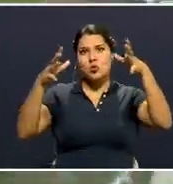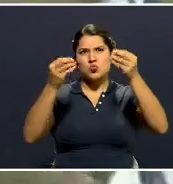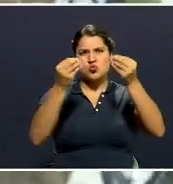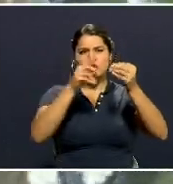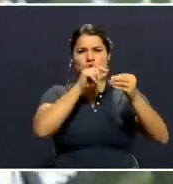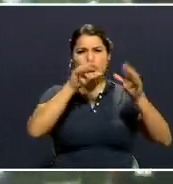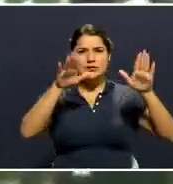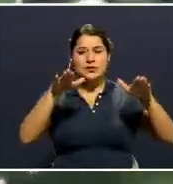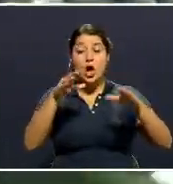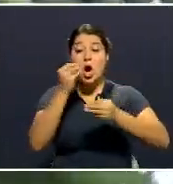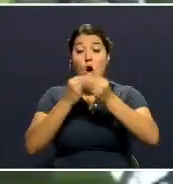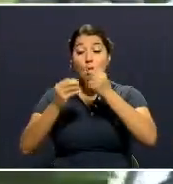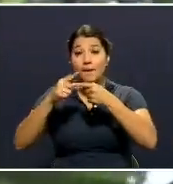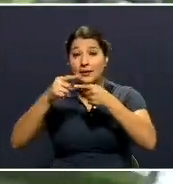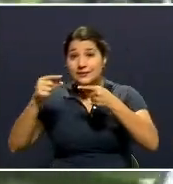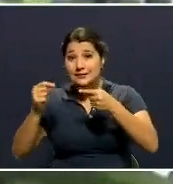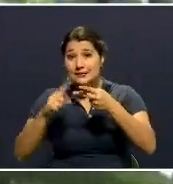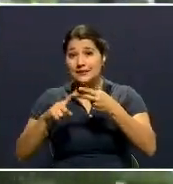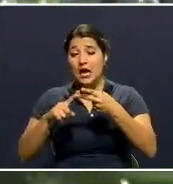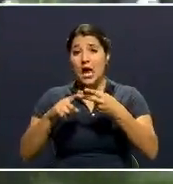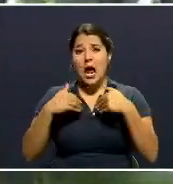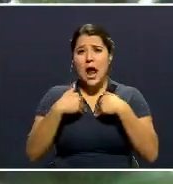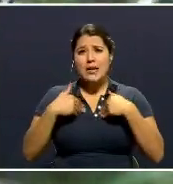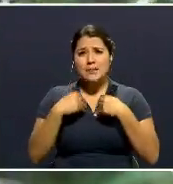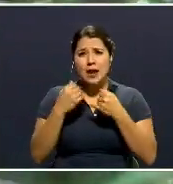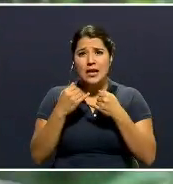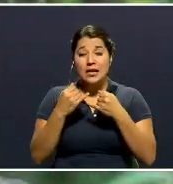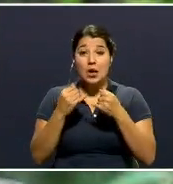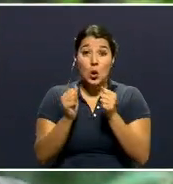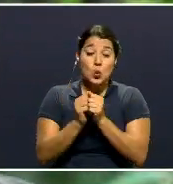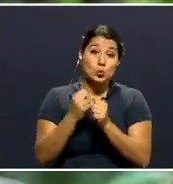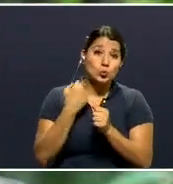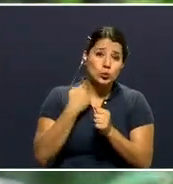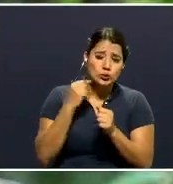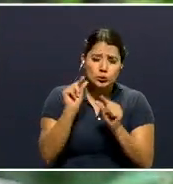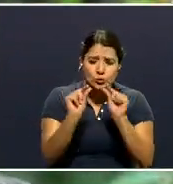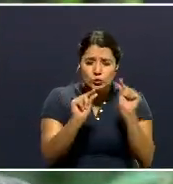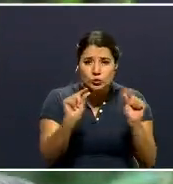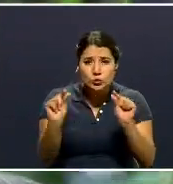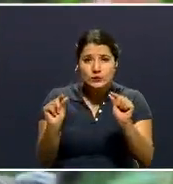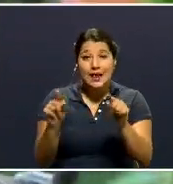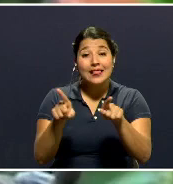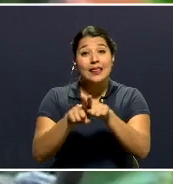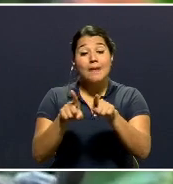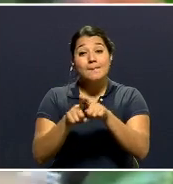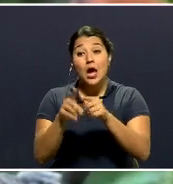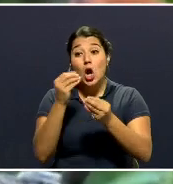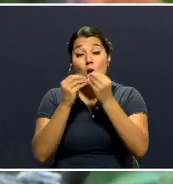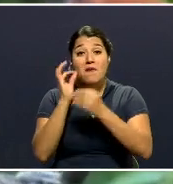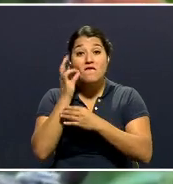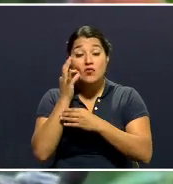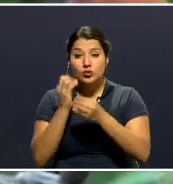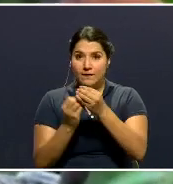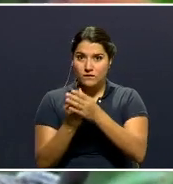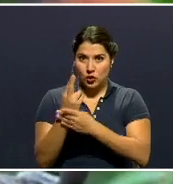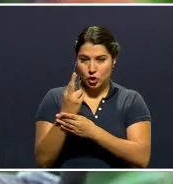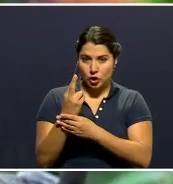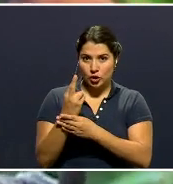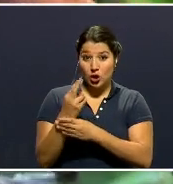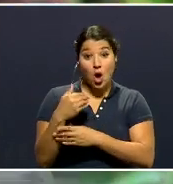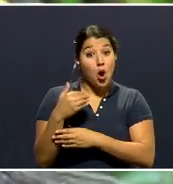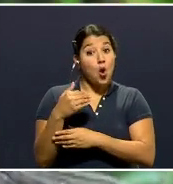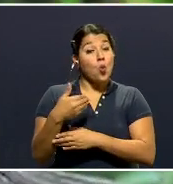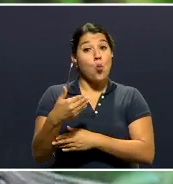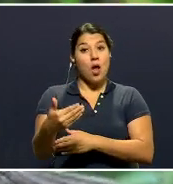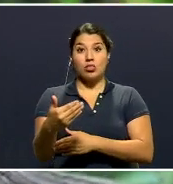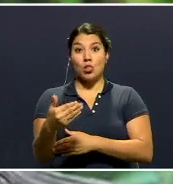jóvenes, pequeños vertebrados y una gran variedad de insectos. También gusta del néctar de las frutas y de las flores. Cuando no es la